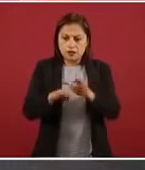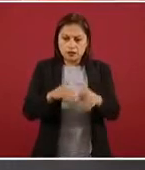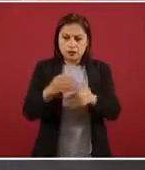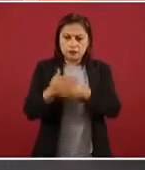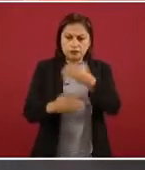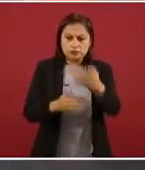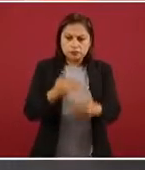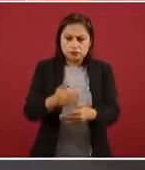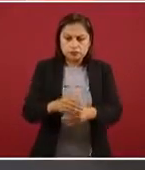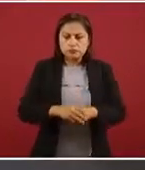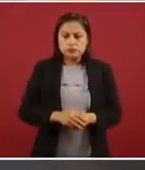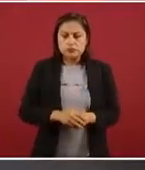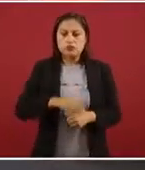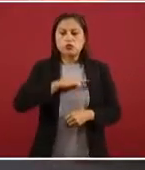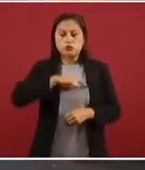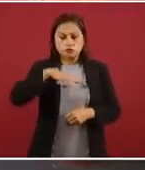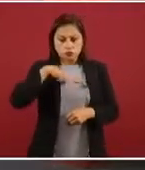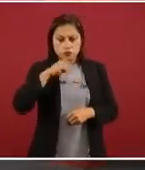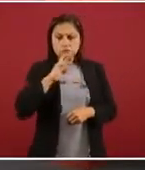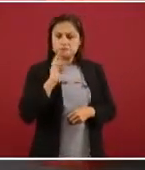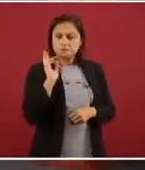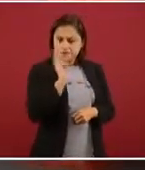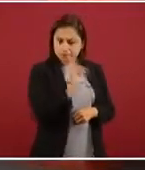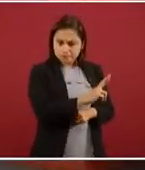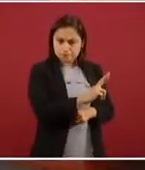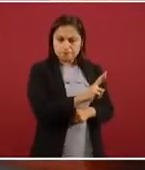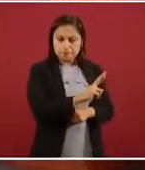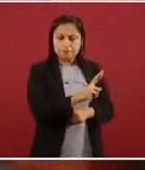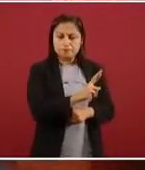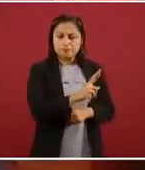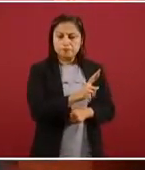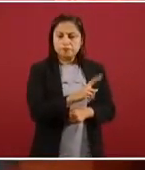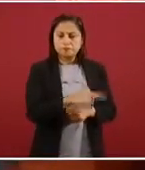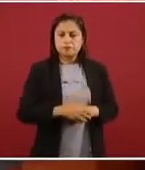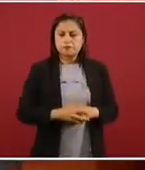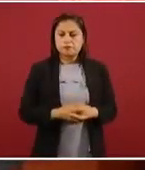Se les respondió de que